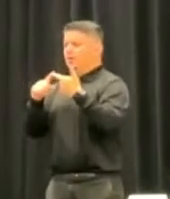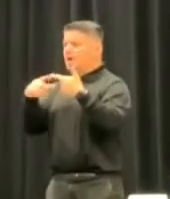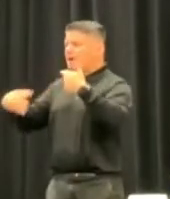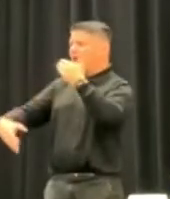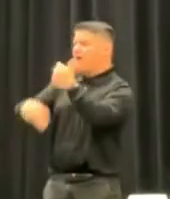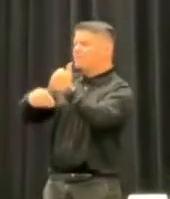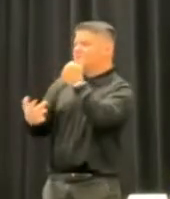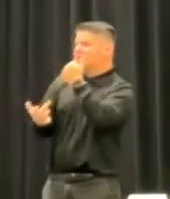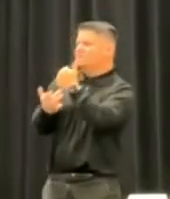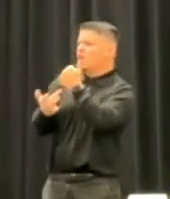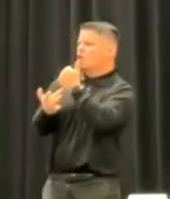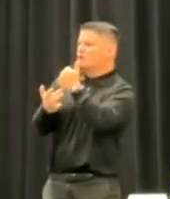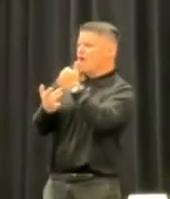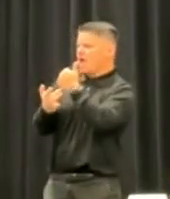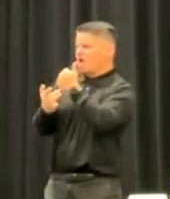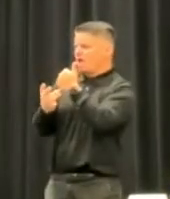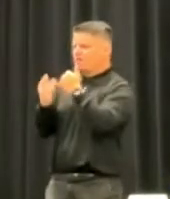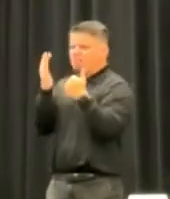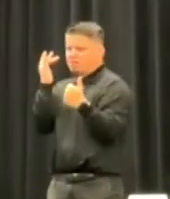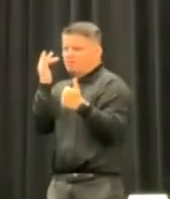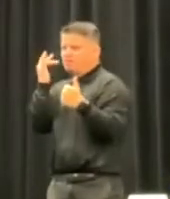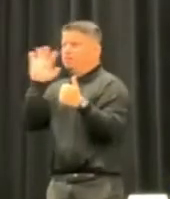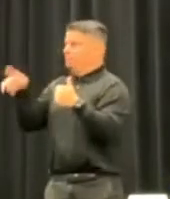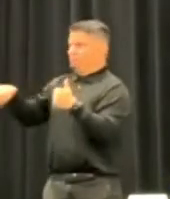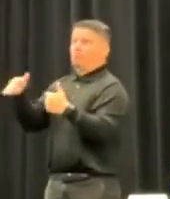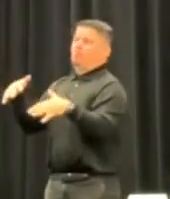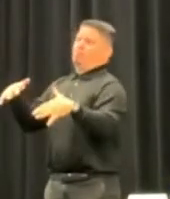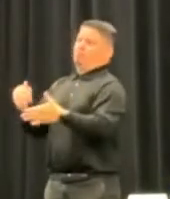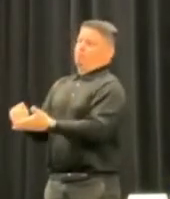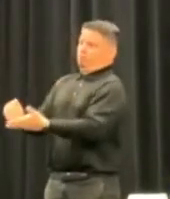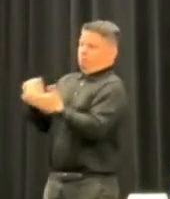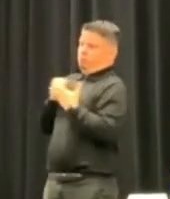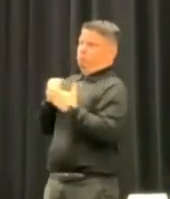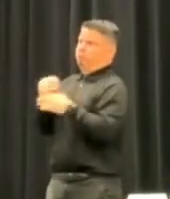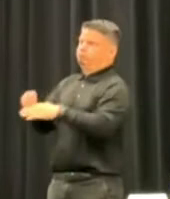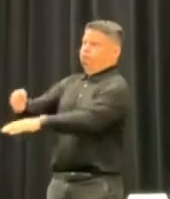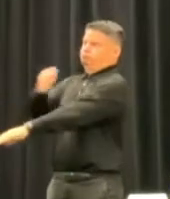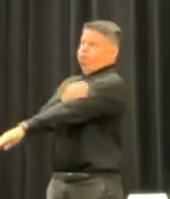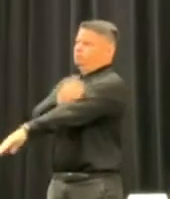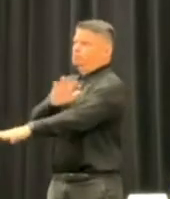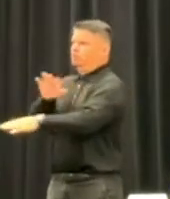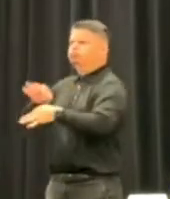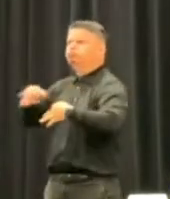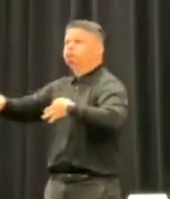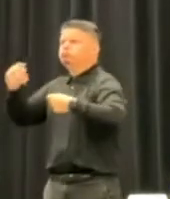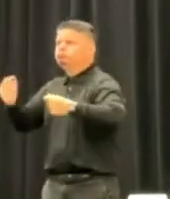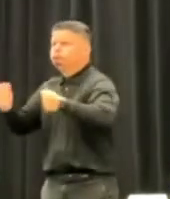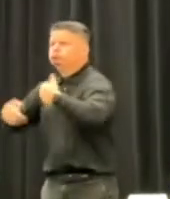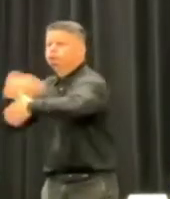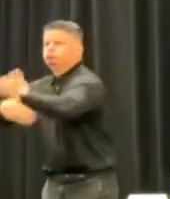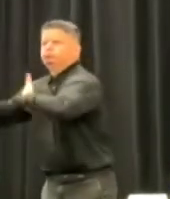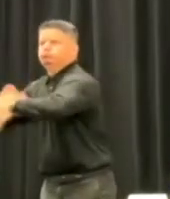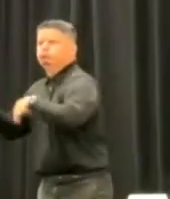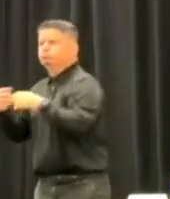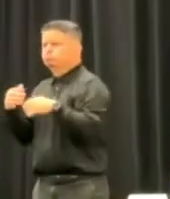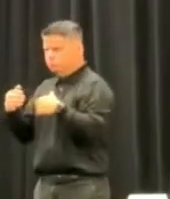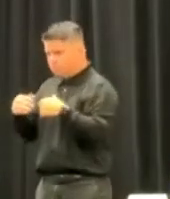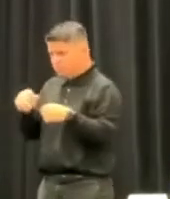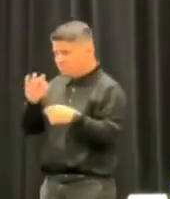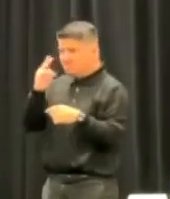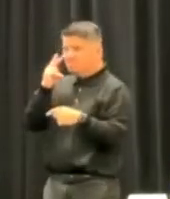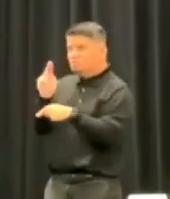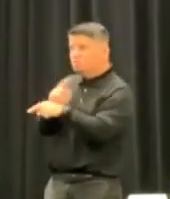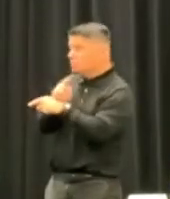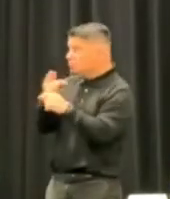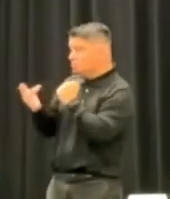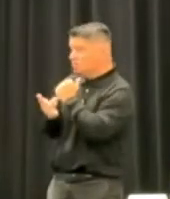en procesos administrativos internos sino que la digitalización bien integrada y a nivel macro